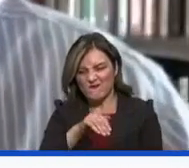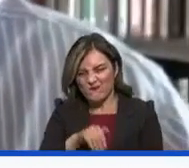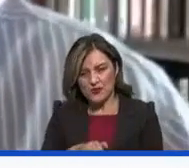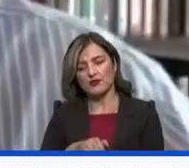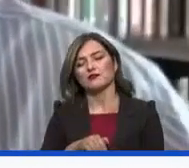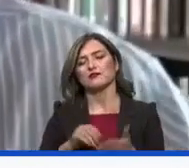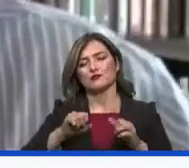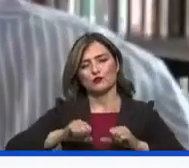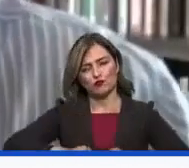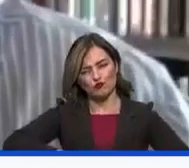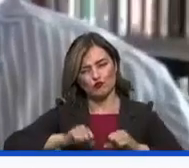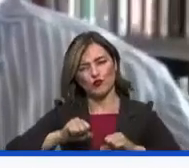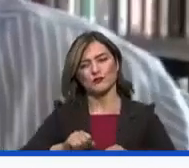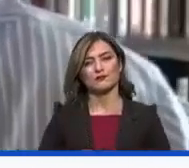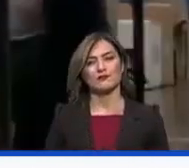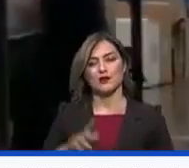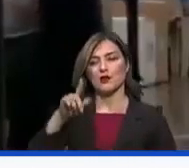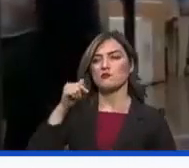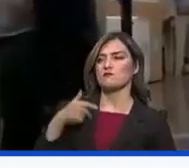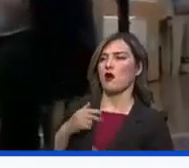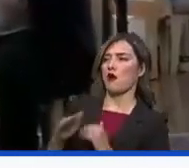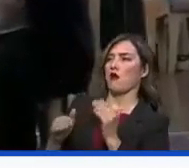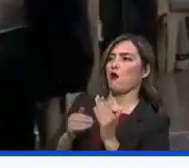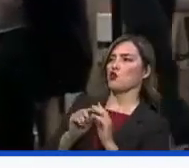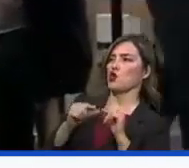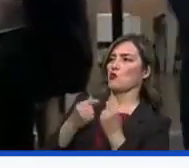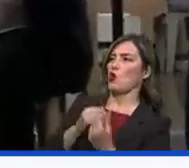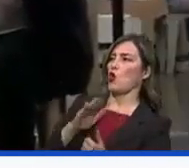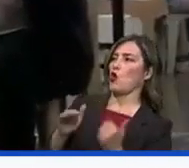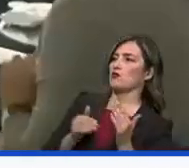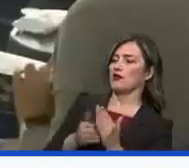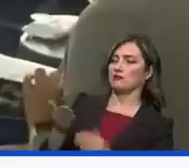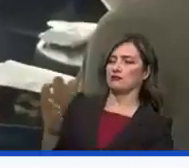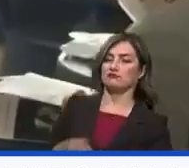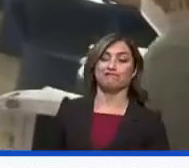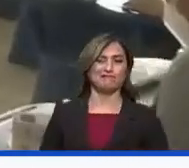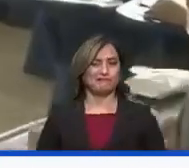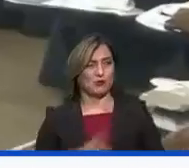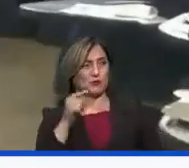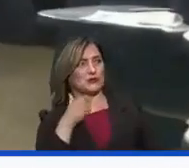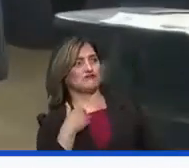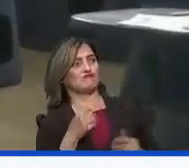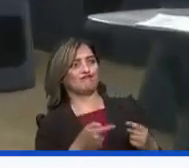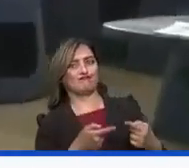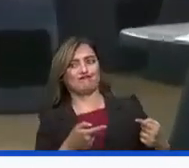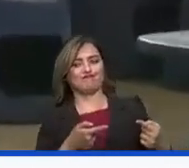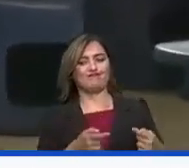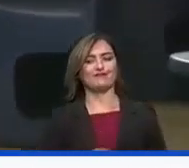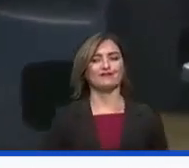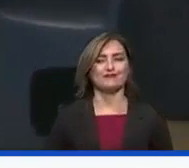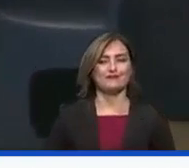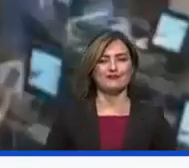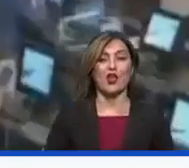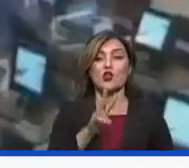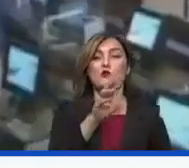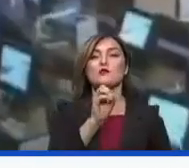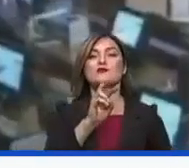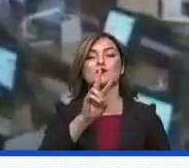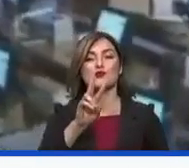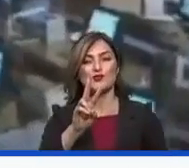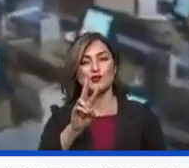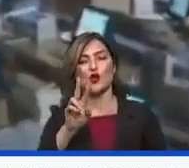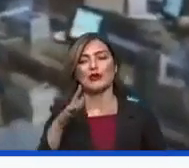pueda realmente marcar la cancha al gobierno. Las elecciones seccionales marcarán también el 2022 con un año de campaña política,